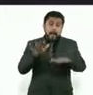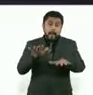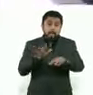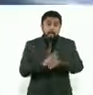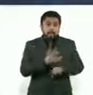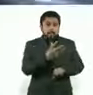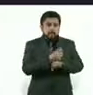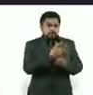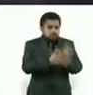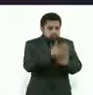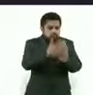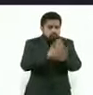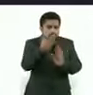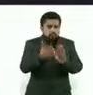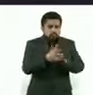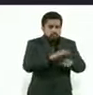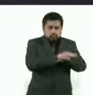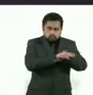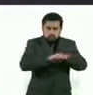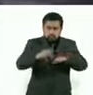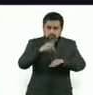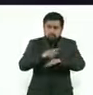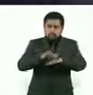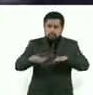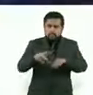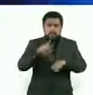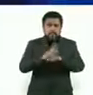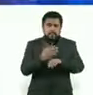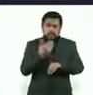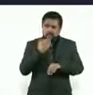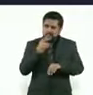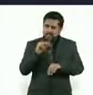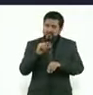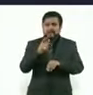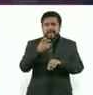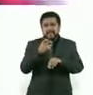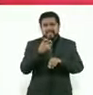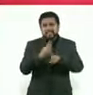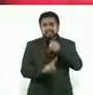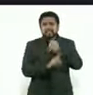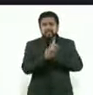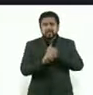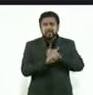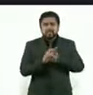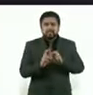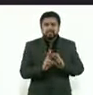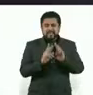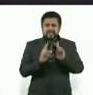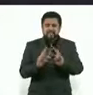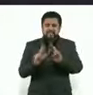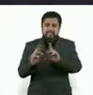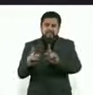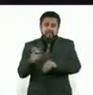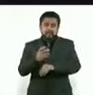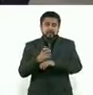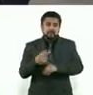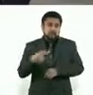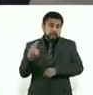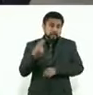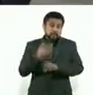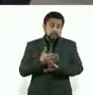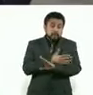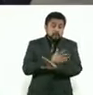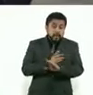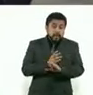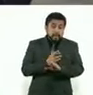quedan porosas y por ahí se mete el agua y eso es lo que nos genera el bache. Entonces, de ahí que hay que tener mucho cuidado, hay que ser preventivos.